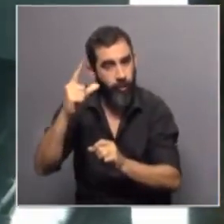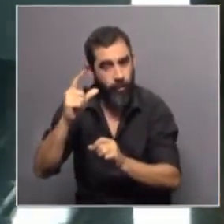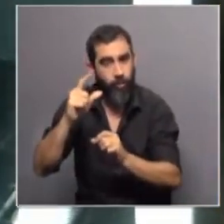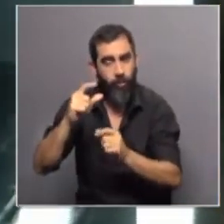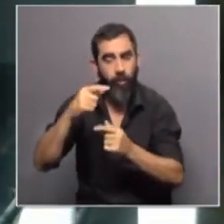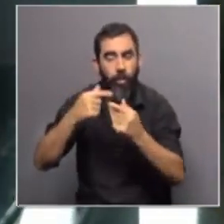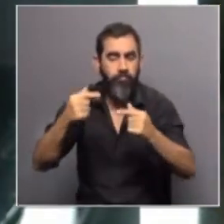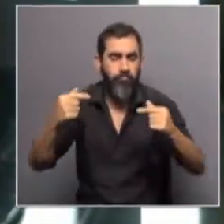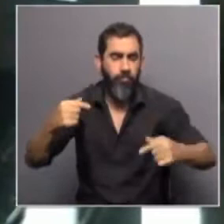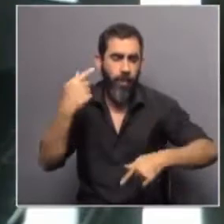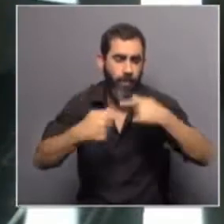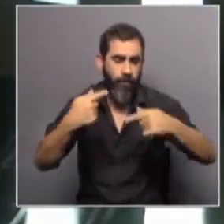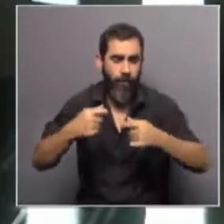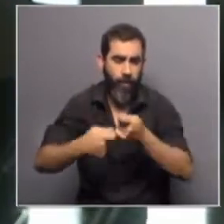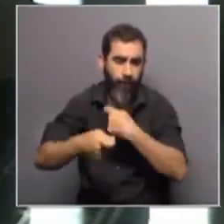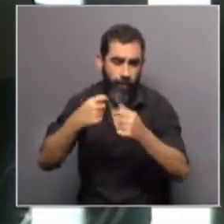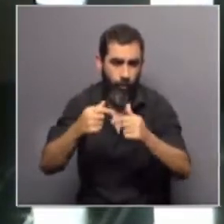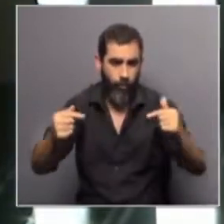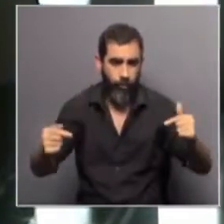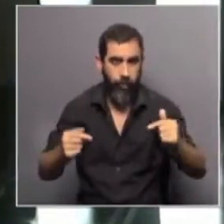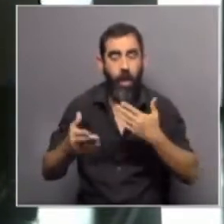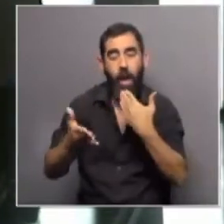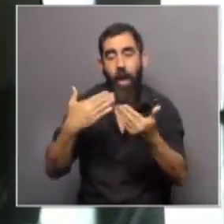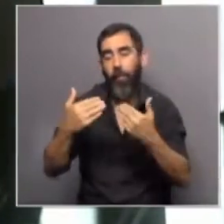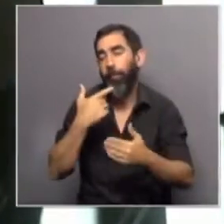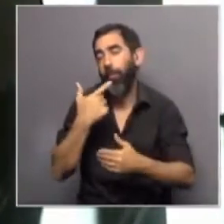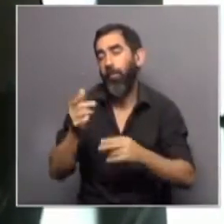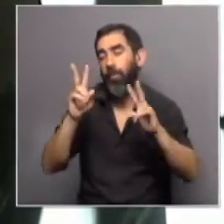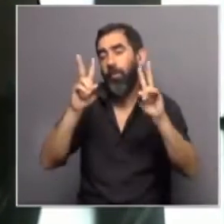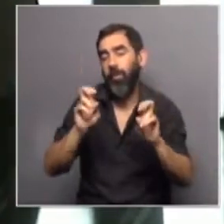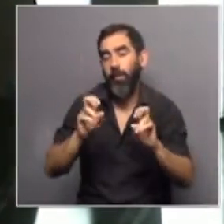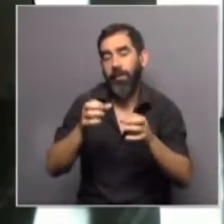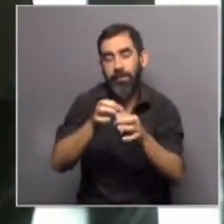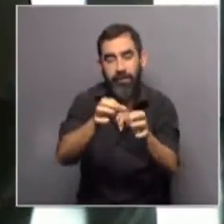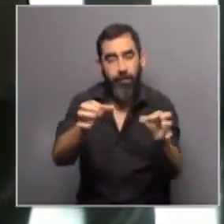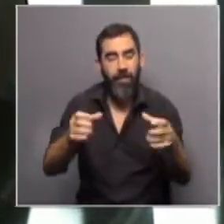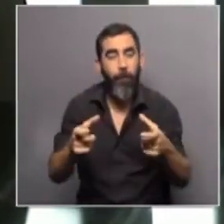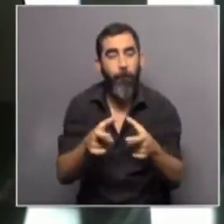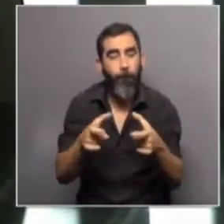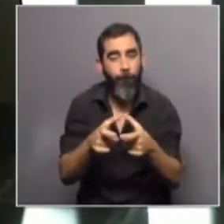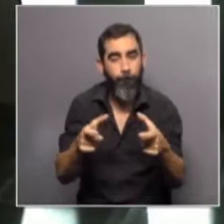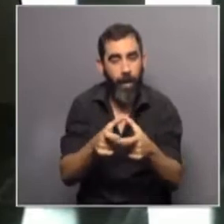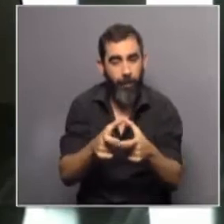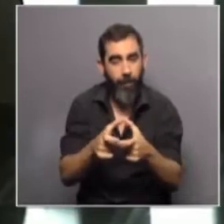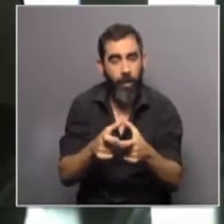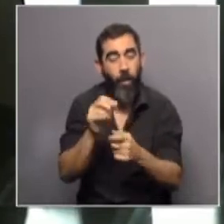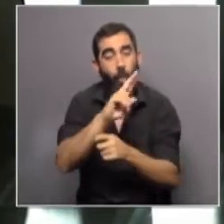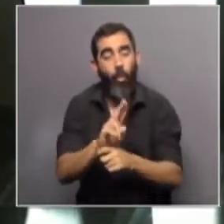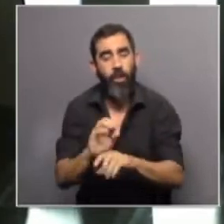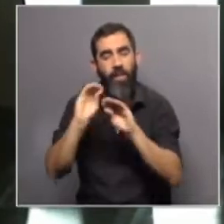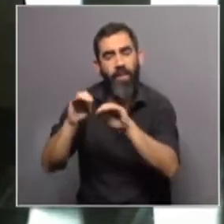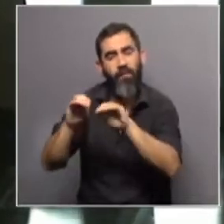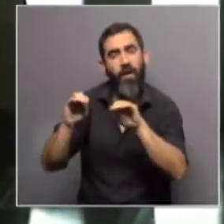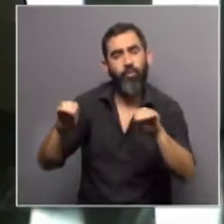al mercado con novedosos productos. Hablaremos, por ejemplo, de semillas de papas, de usos de residuos